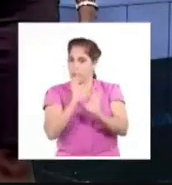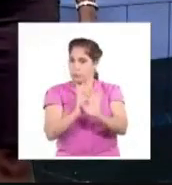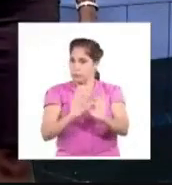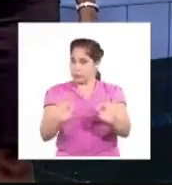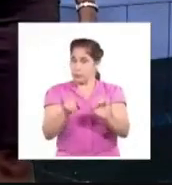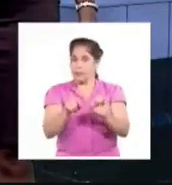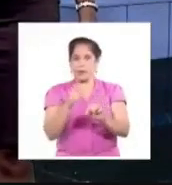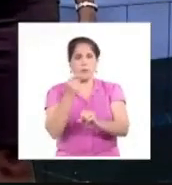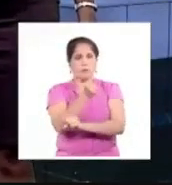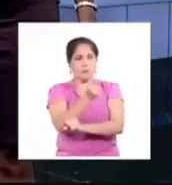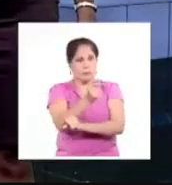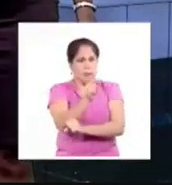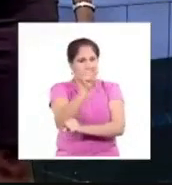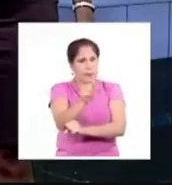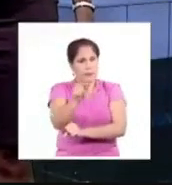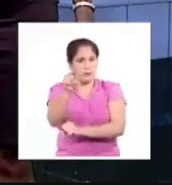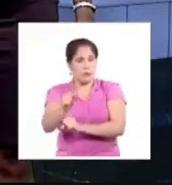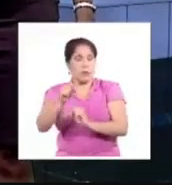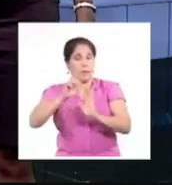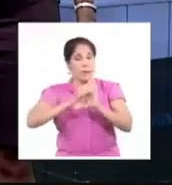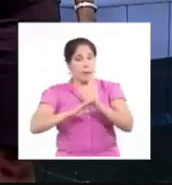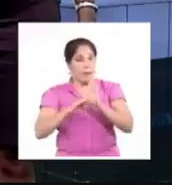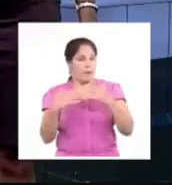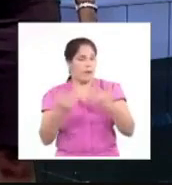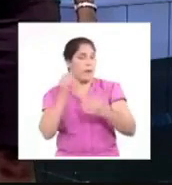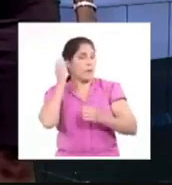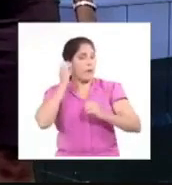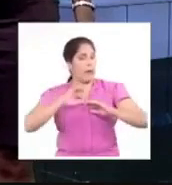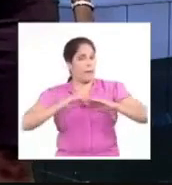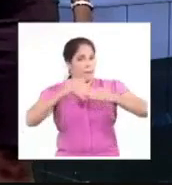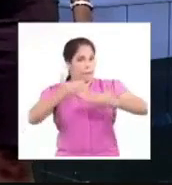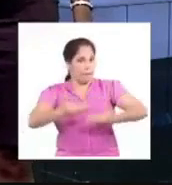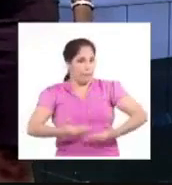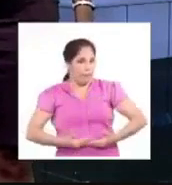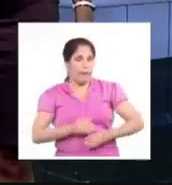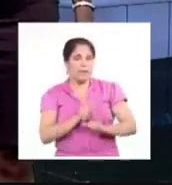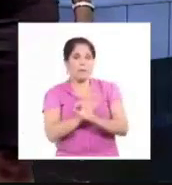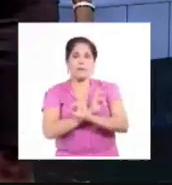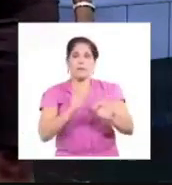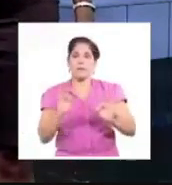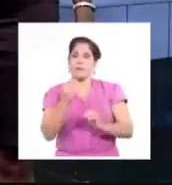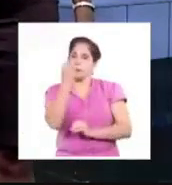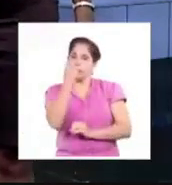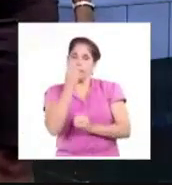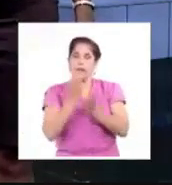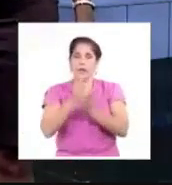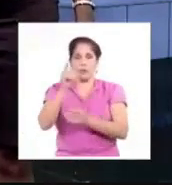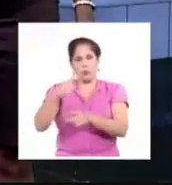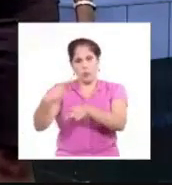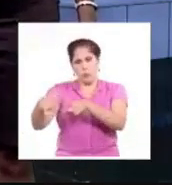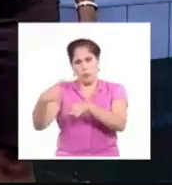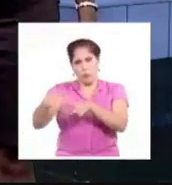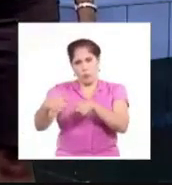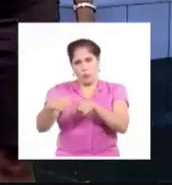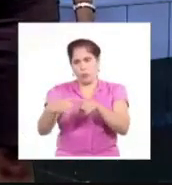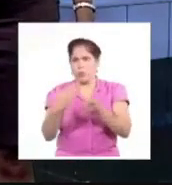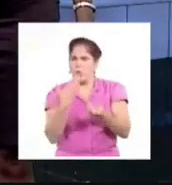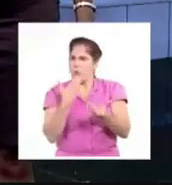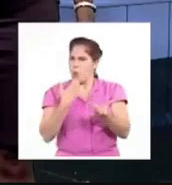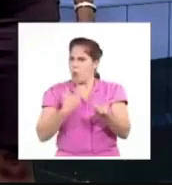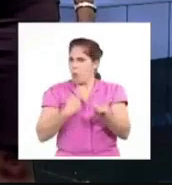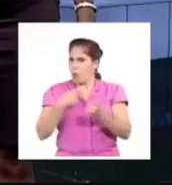capacitaron a personal del programa materno infantil especialistas en nutrición estudiantes y otros sobre cómo